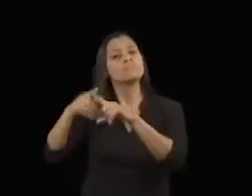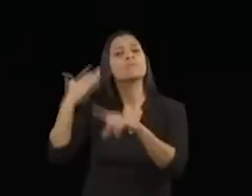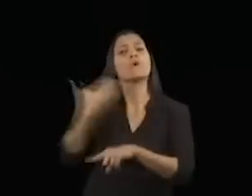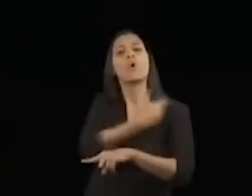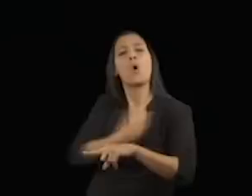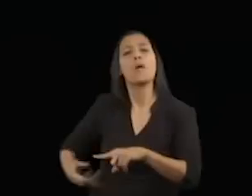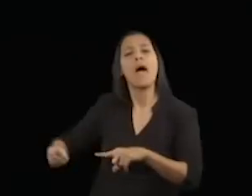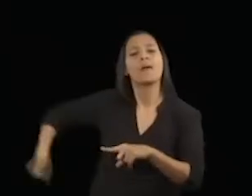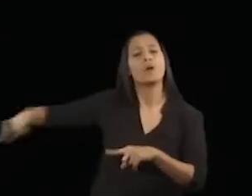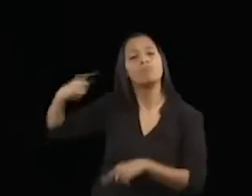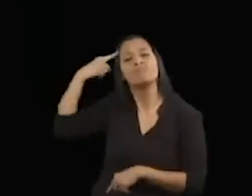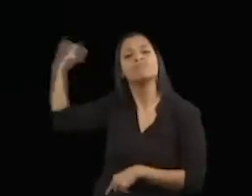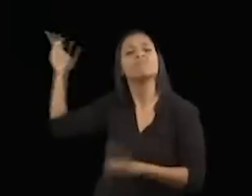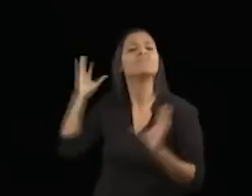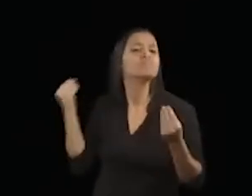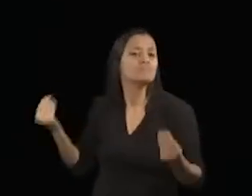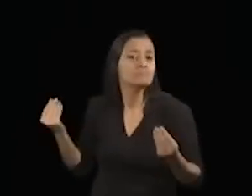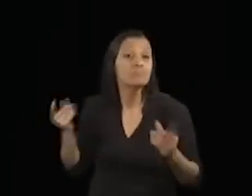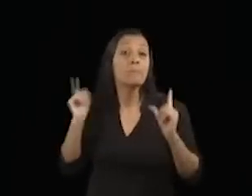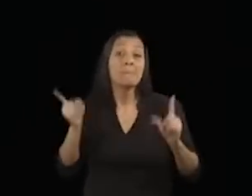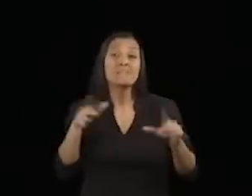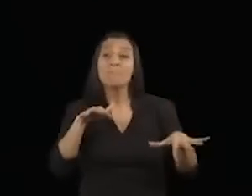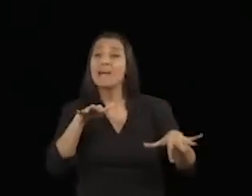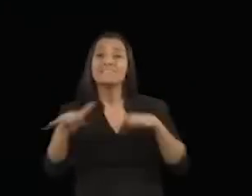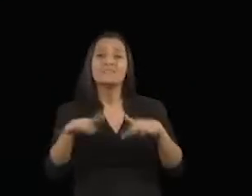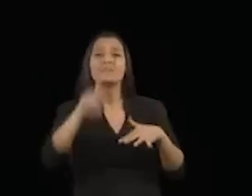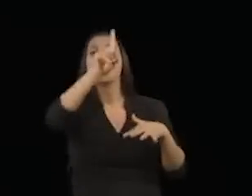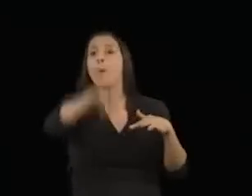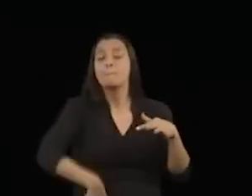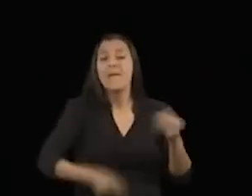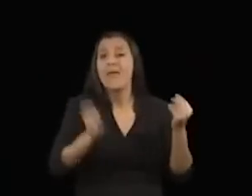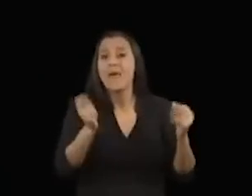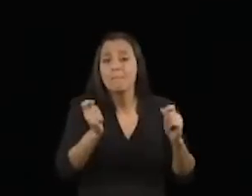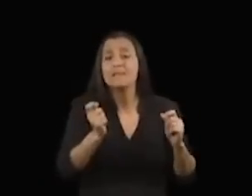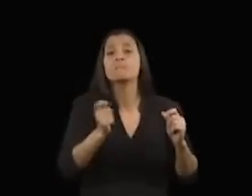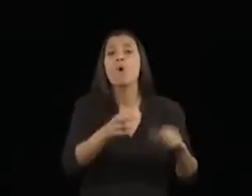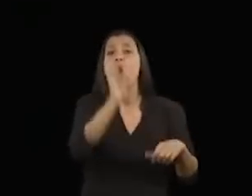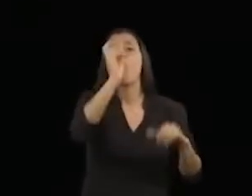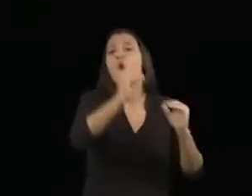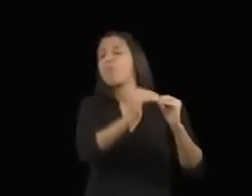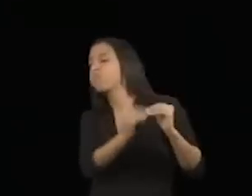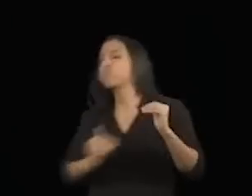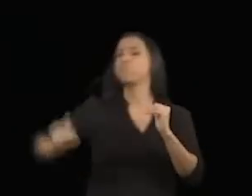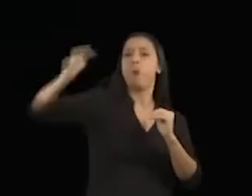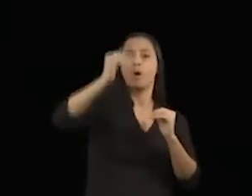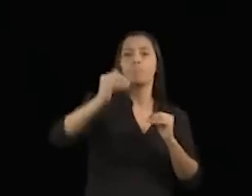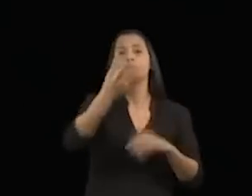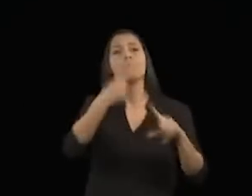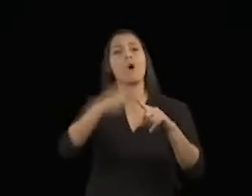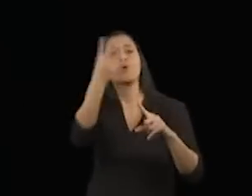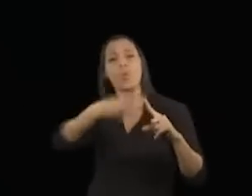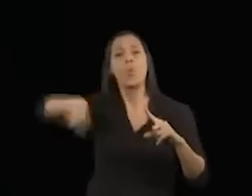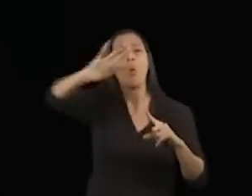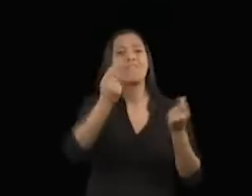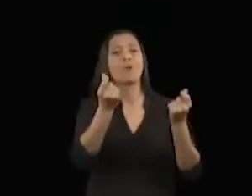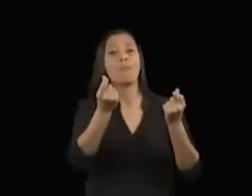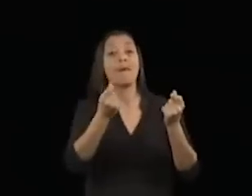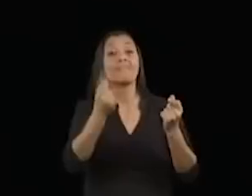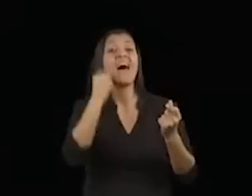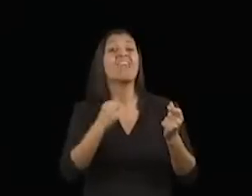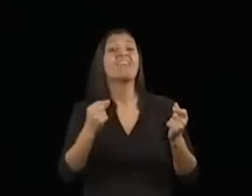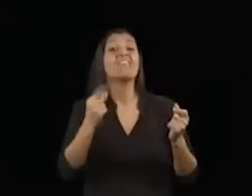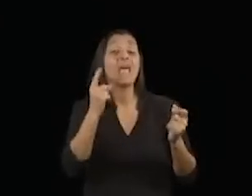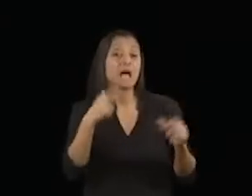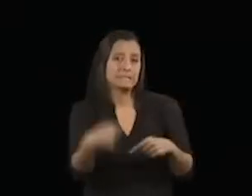que eso gatillara una gran corrida, que se cuadruplicara la cantidad de dinero en muy pocos días,